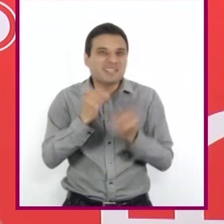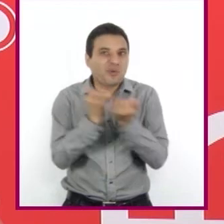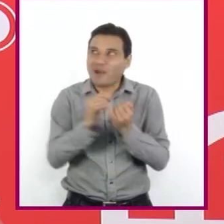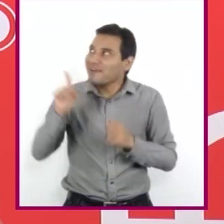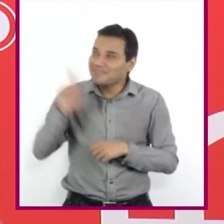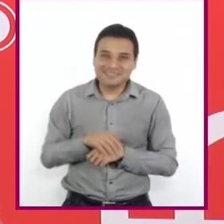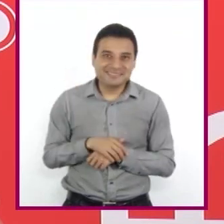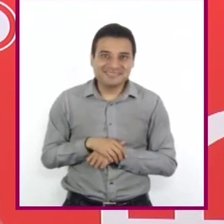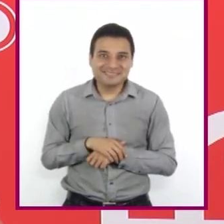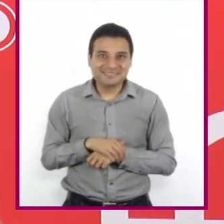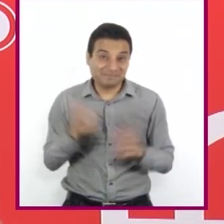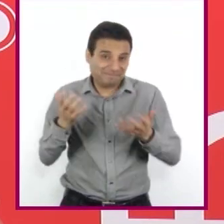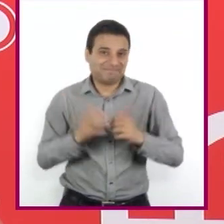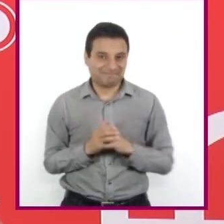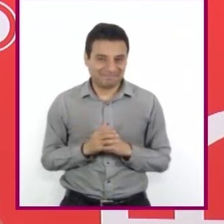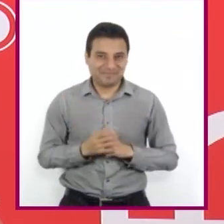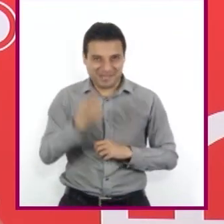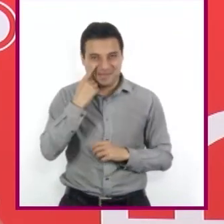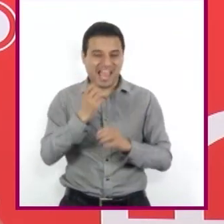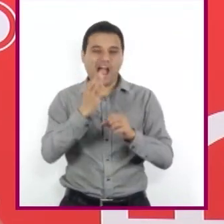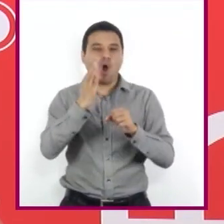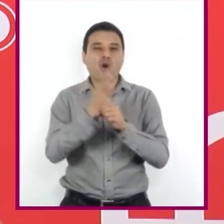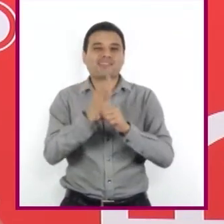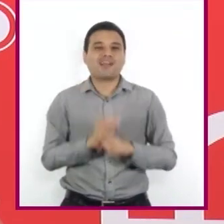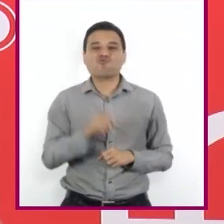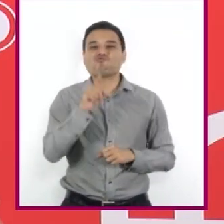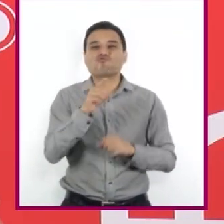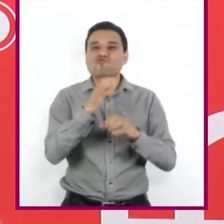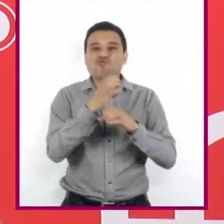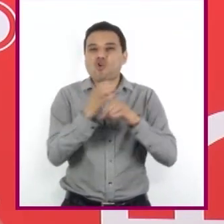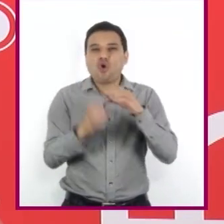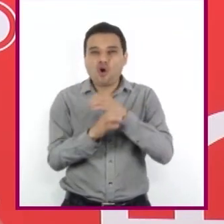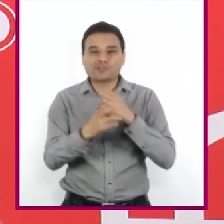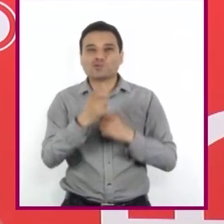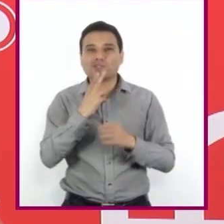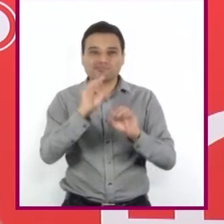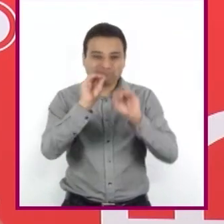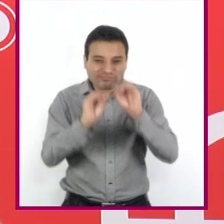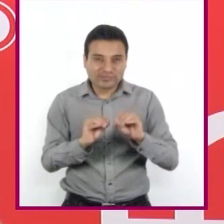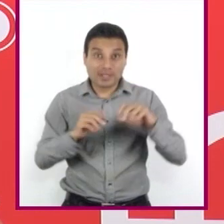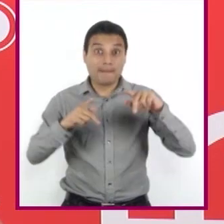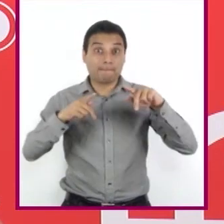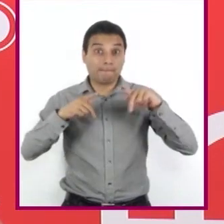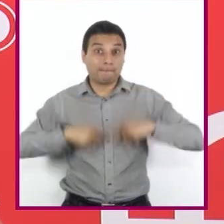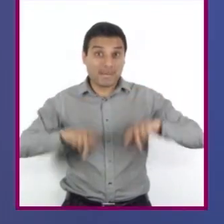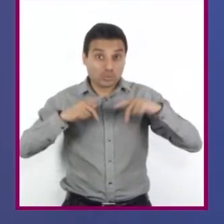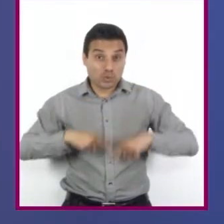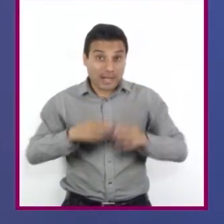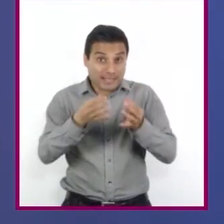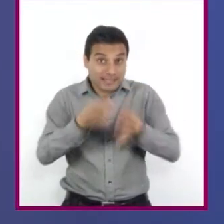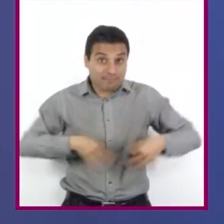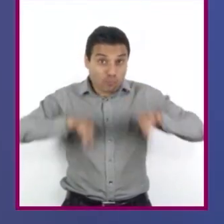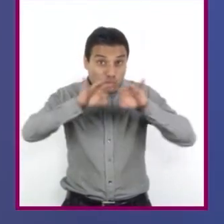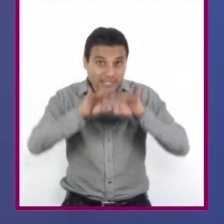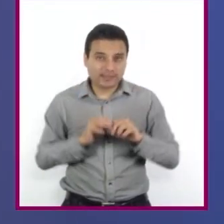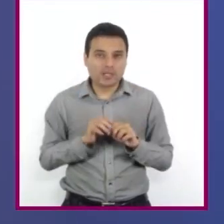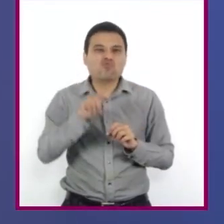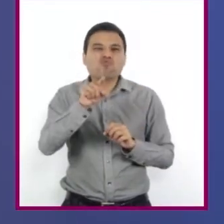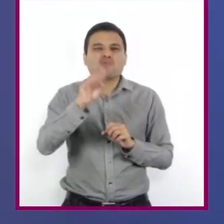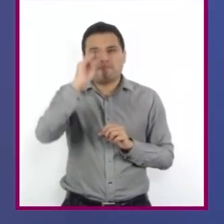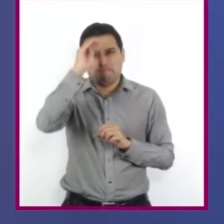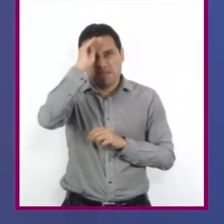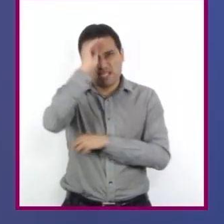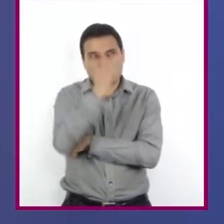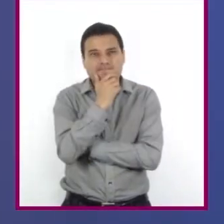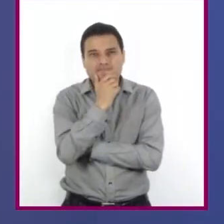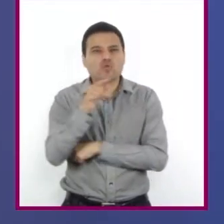Ahora buscaremos retratar con objetos a algunas personas importantes en nuestra vida. Piensen en una persona que